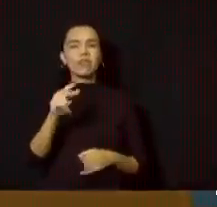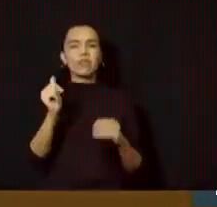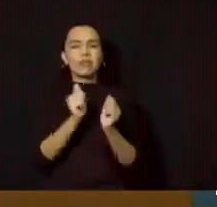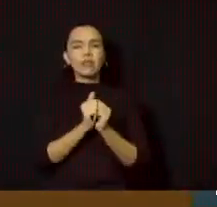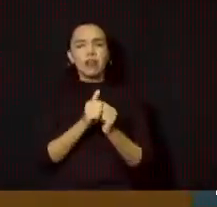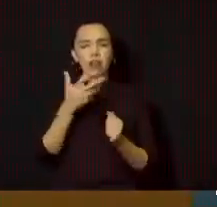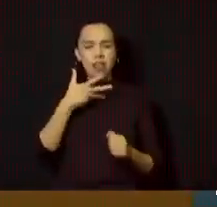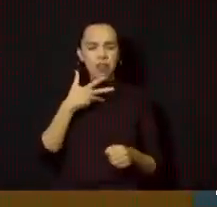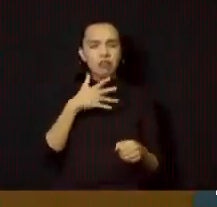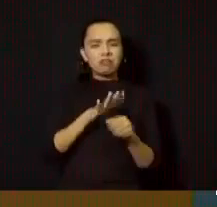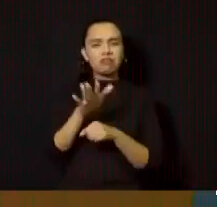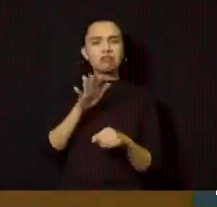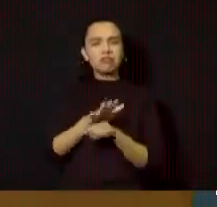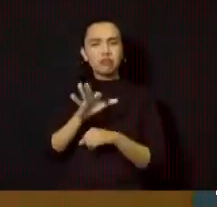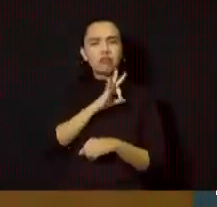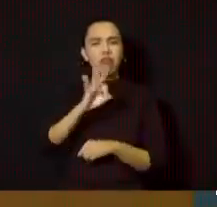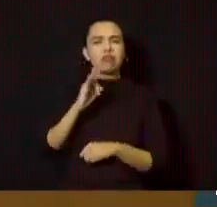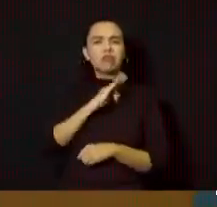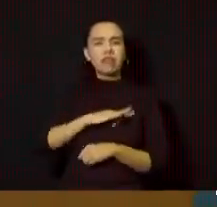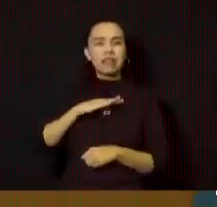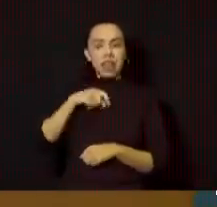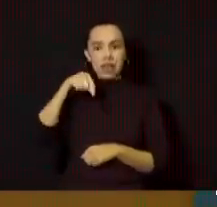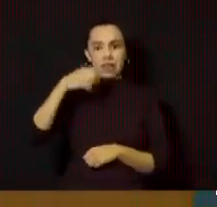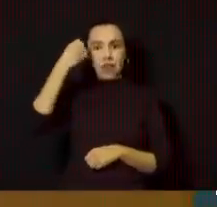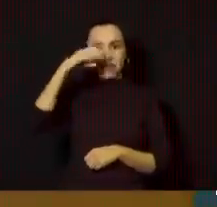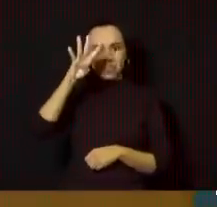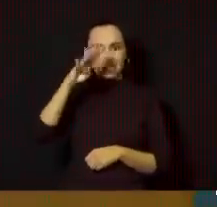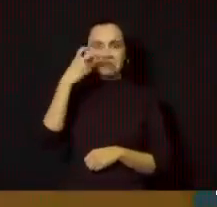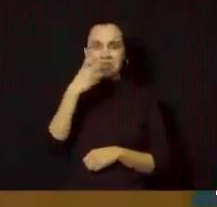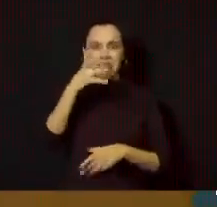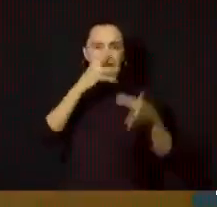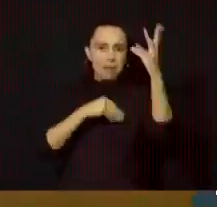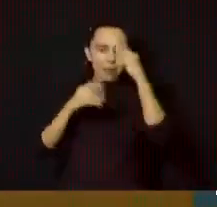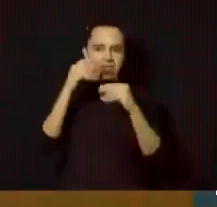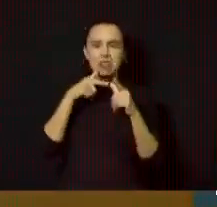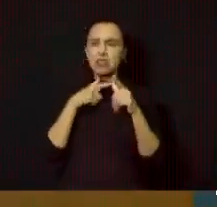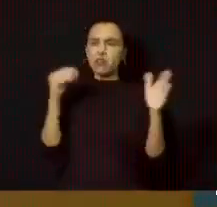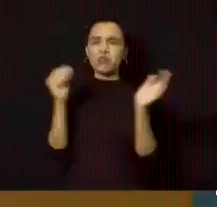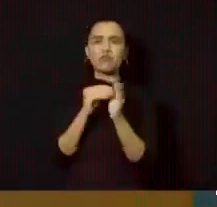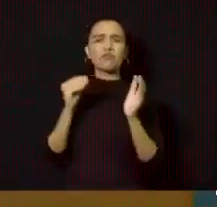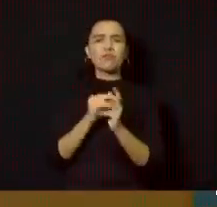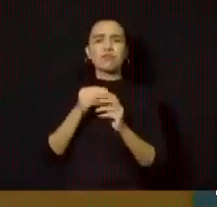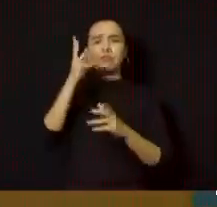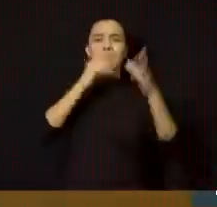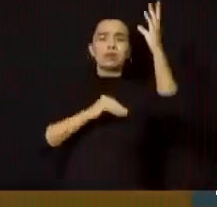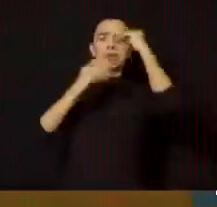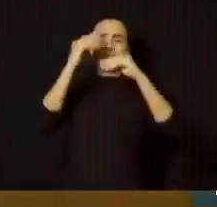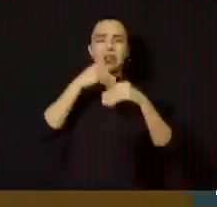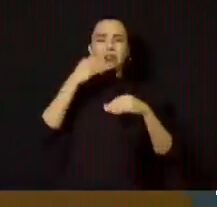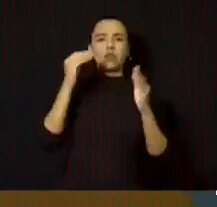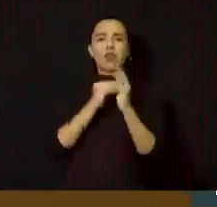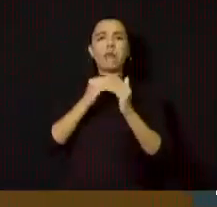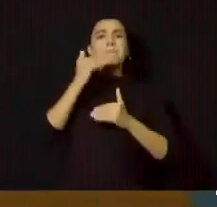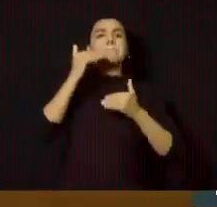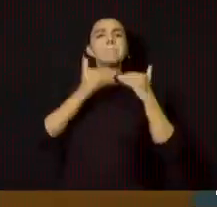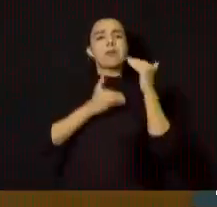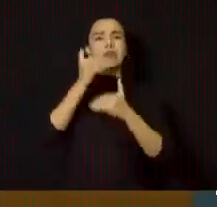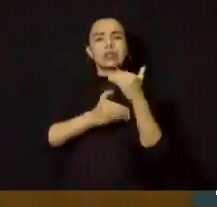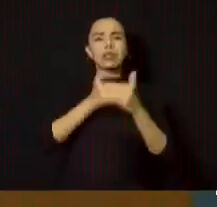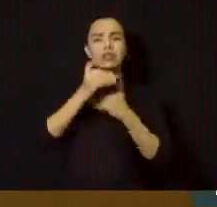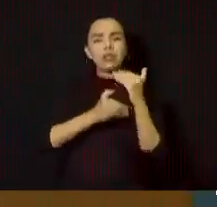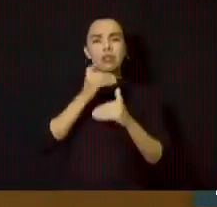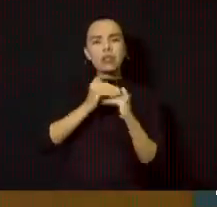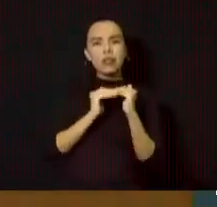hay se puede ser feliz, y aquí en OVNI, pues he aprendido eso, ¿no? Y sigo aprendiendo, ¿no? Estoy en ese proceso de